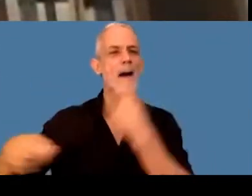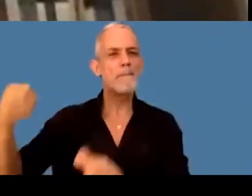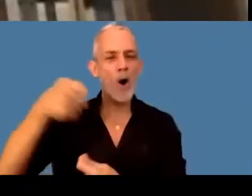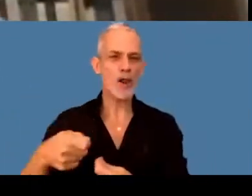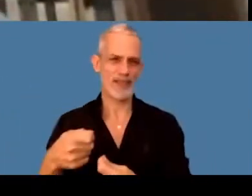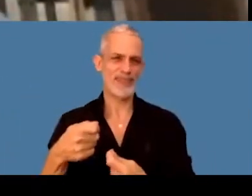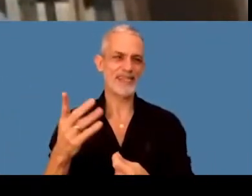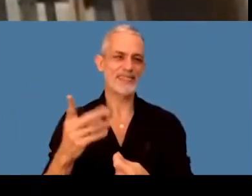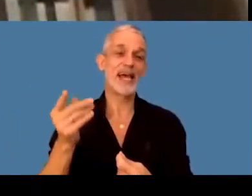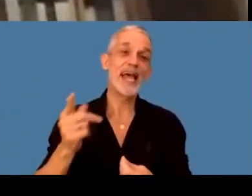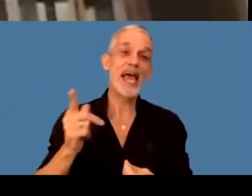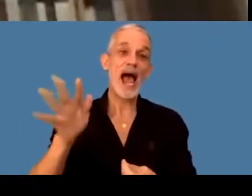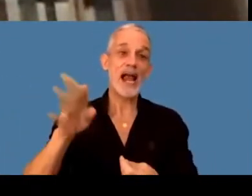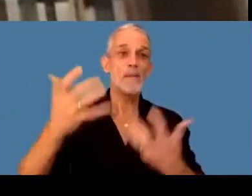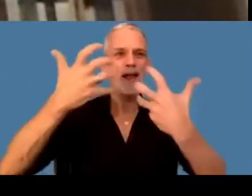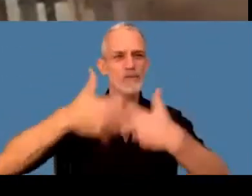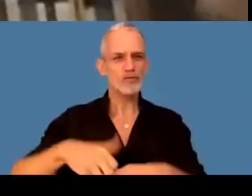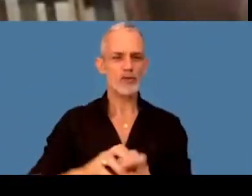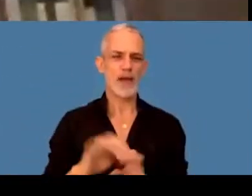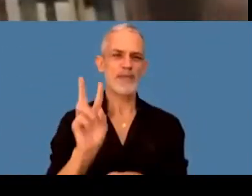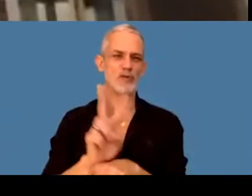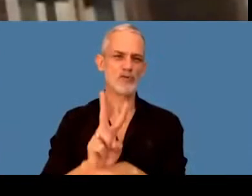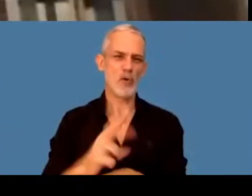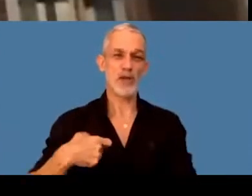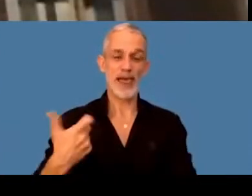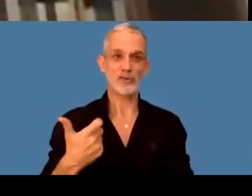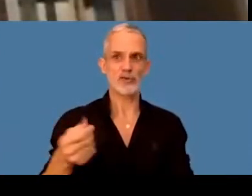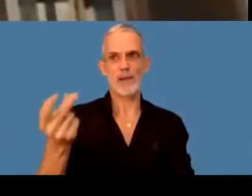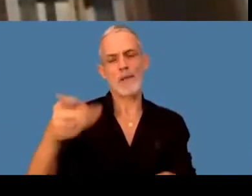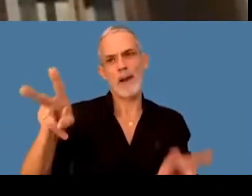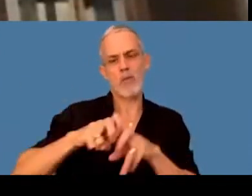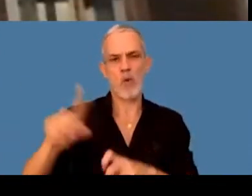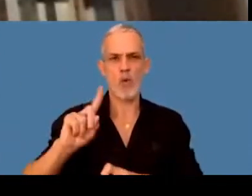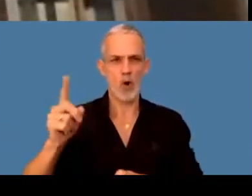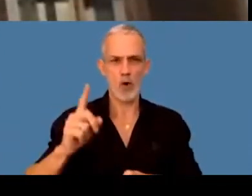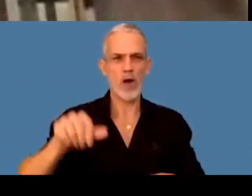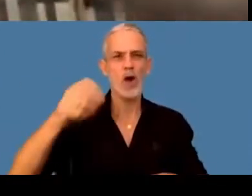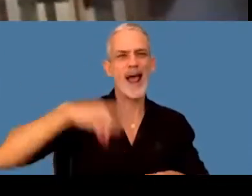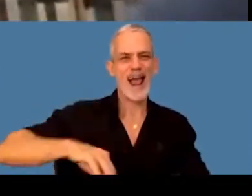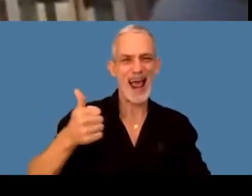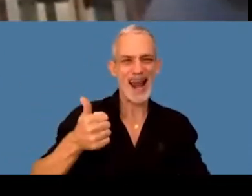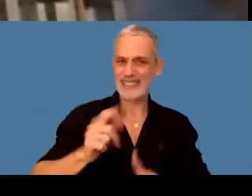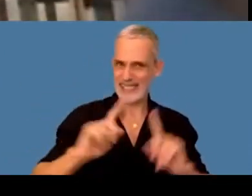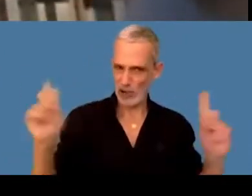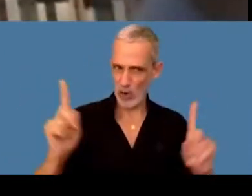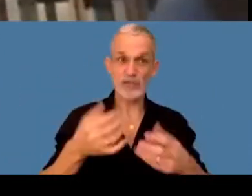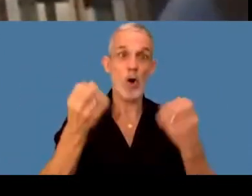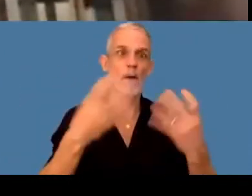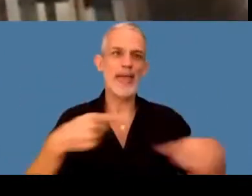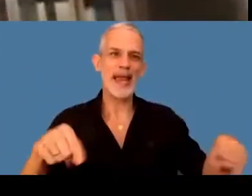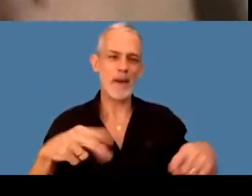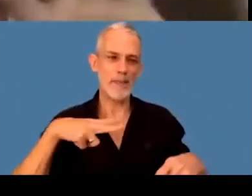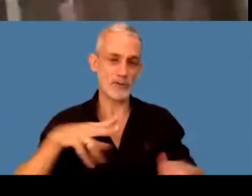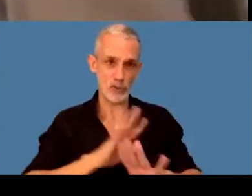que hacen al funcionamiento de la seguridad social. No es ganancias o bienes personales, ¿no? Por las dudas, ya presenté